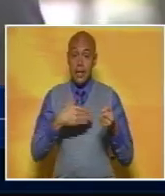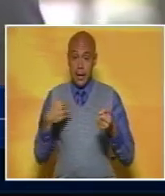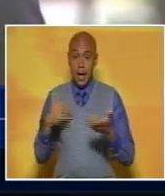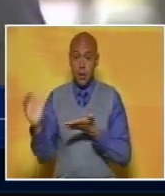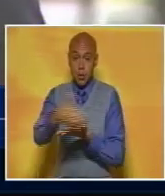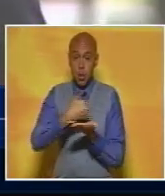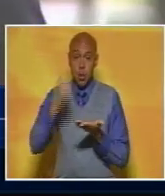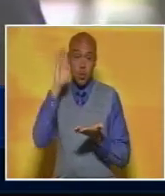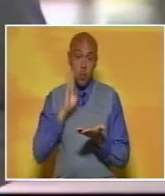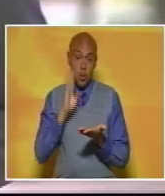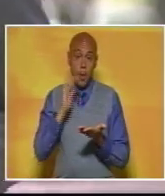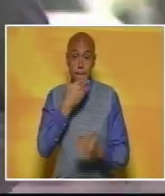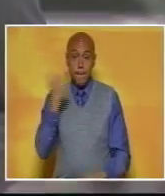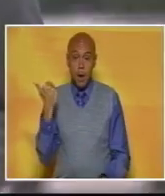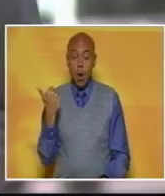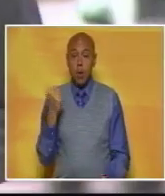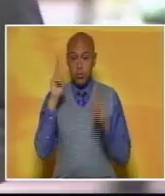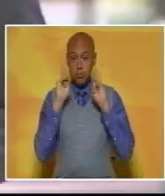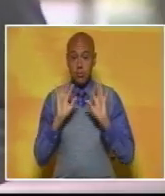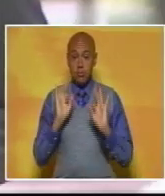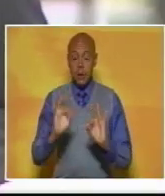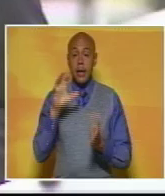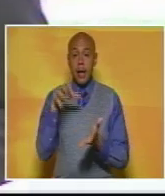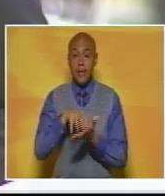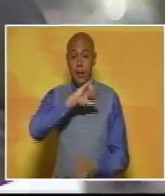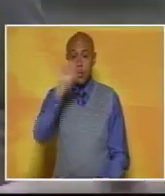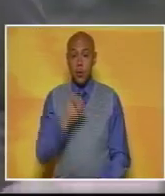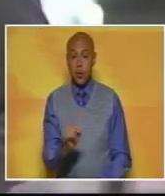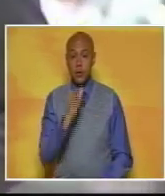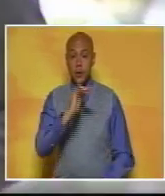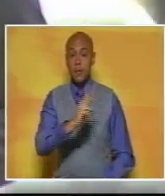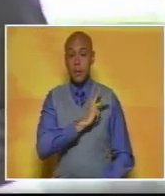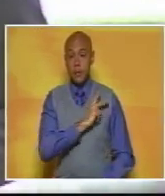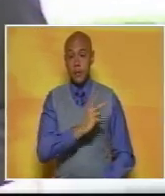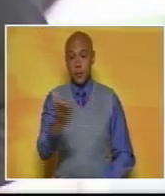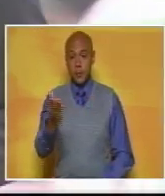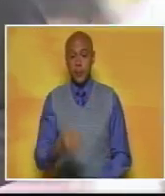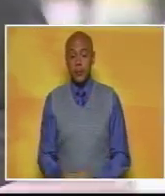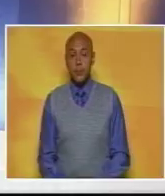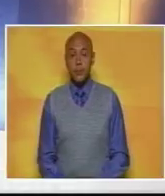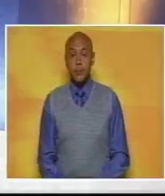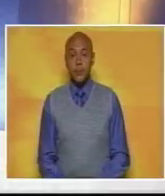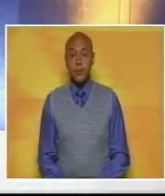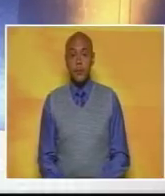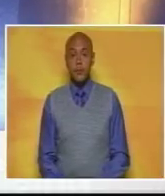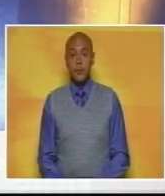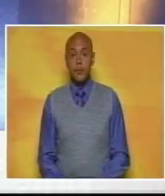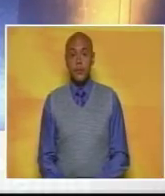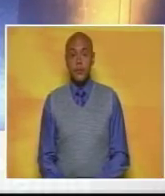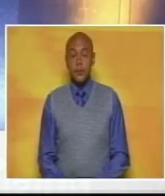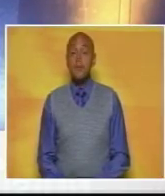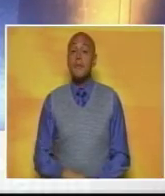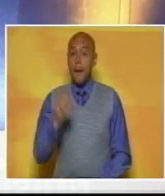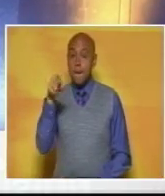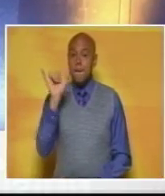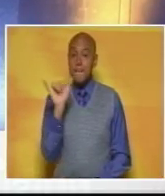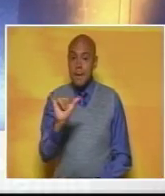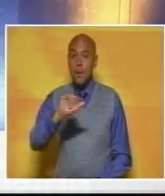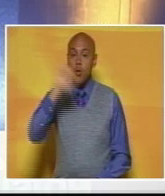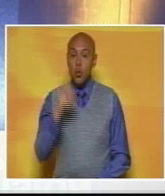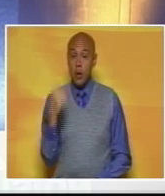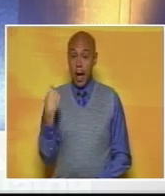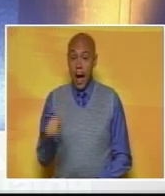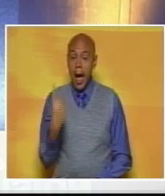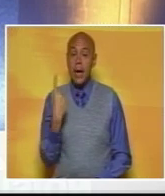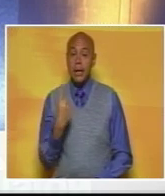fortalecer la ruta residencial. Desde el estado Zulia, José Leonardo Nava, Noticiero Venevisión. Seguimos en Zulia, donde diversas áreas